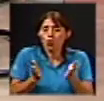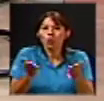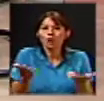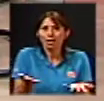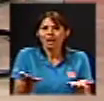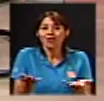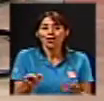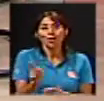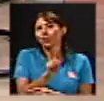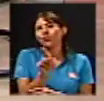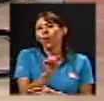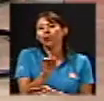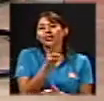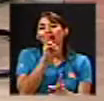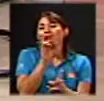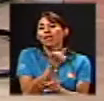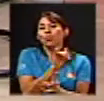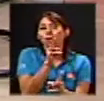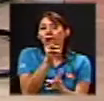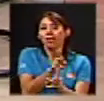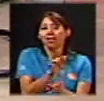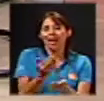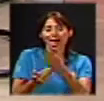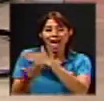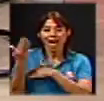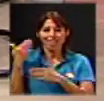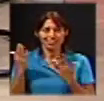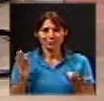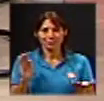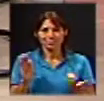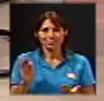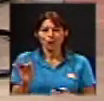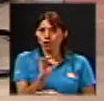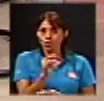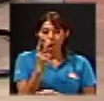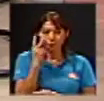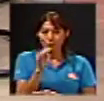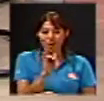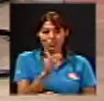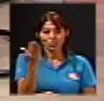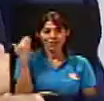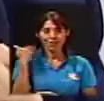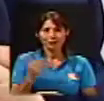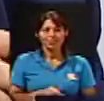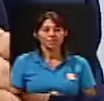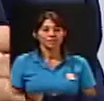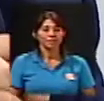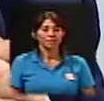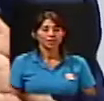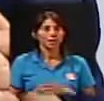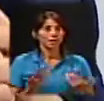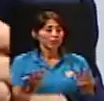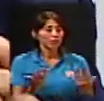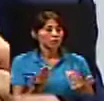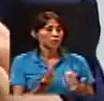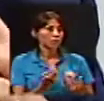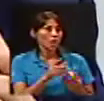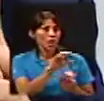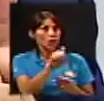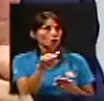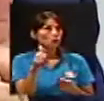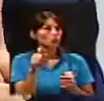ya no está en la misma marcha, como decir, ya no es uno a uno el efecto que como lo veíamos antes. Y digamos en los otros temas como